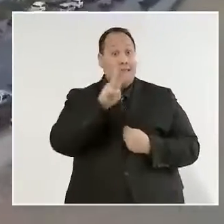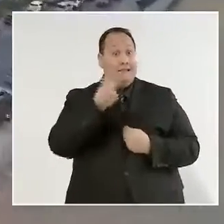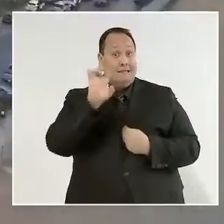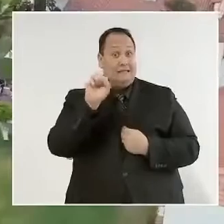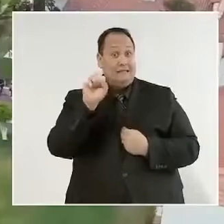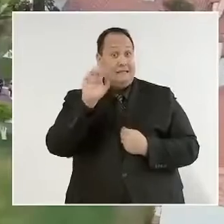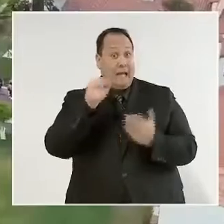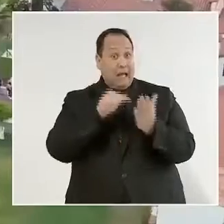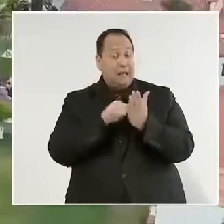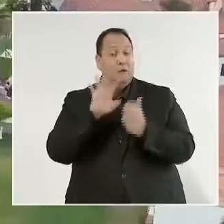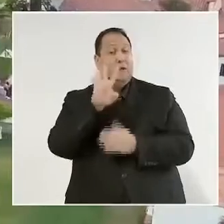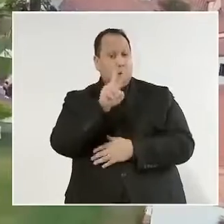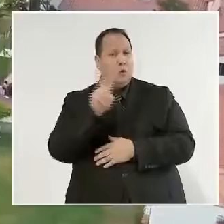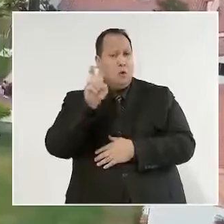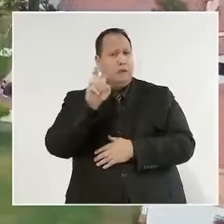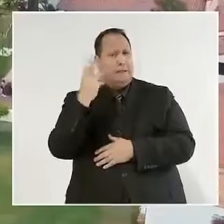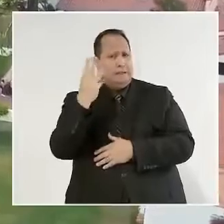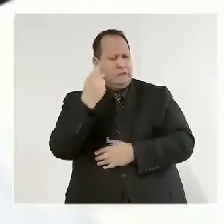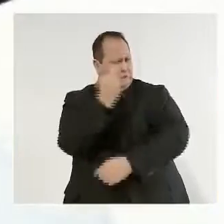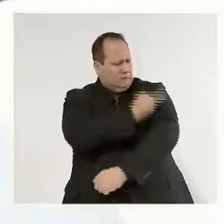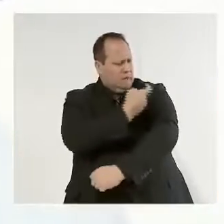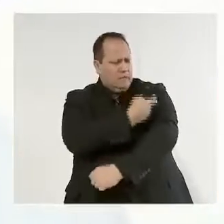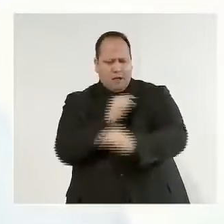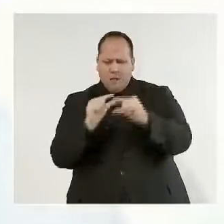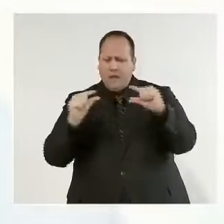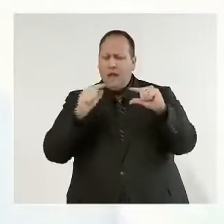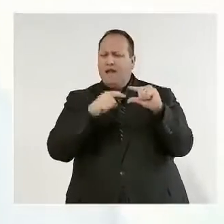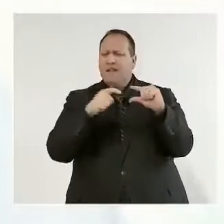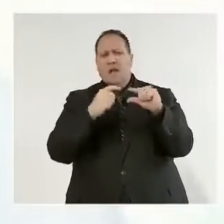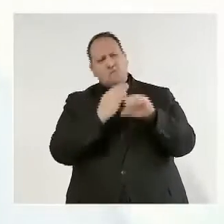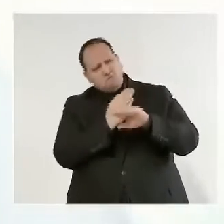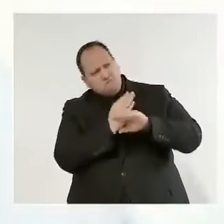de vacunación. Aplicamos un total de